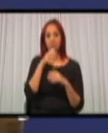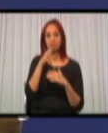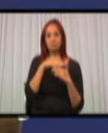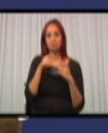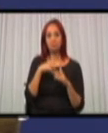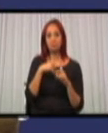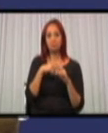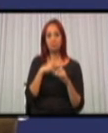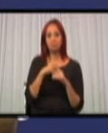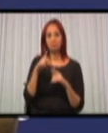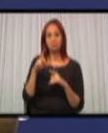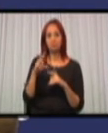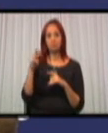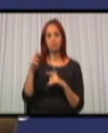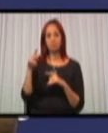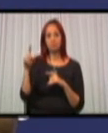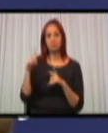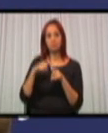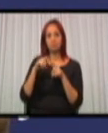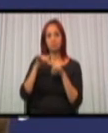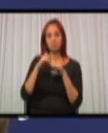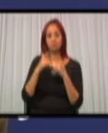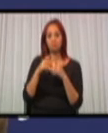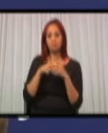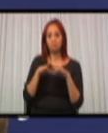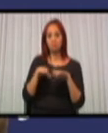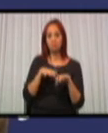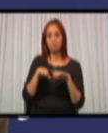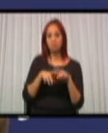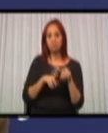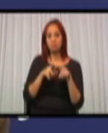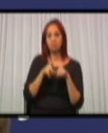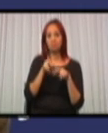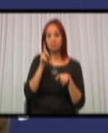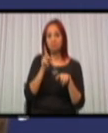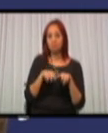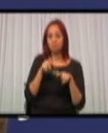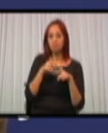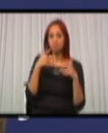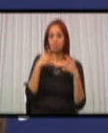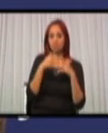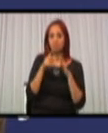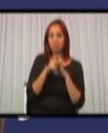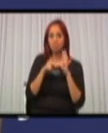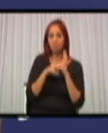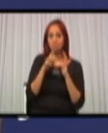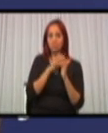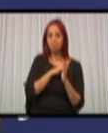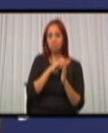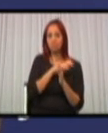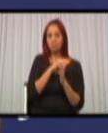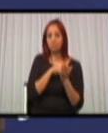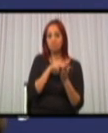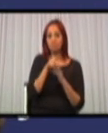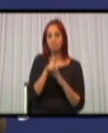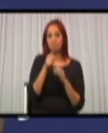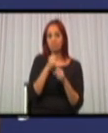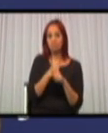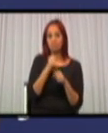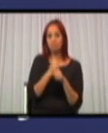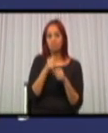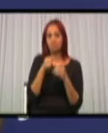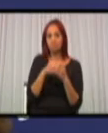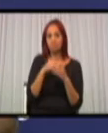positiva al licenciado Molina Pérez, ya que sus actuaciones en mi bufet no estuvieron apegadas a los principios éticos y profesionales del ejercicio y la